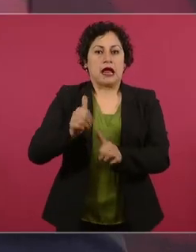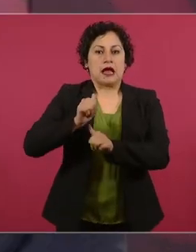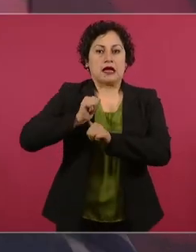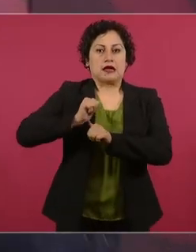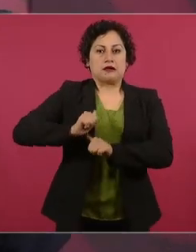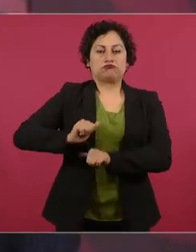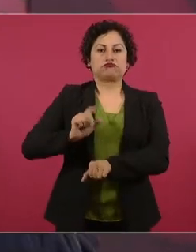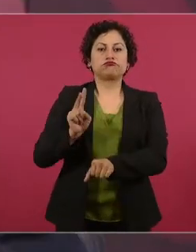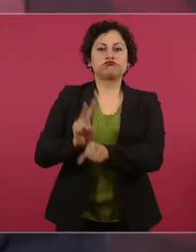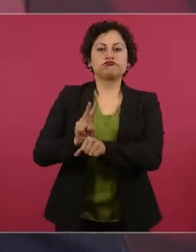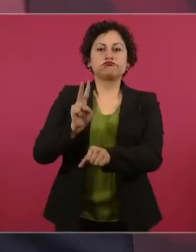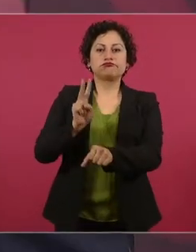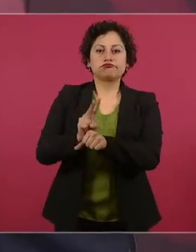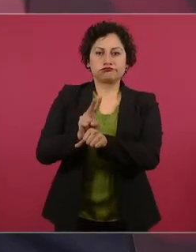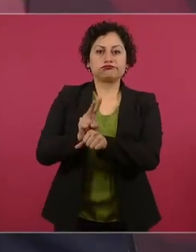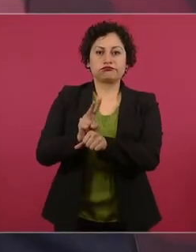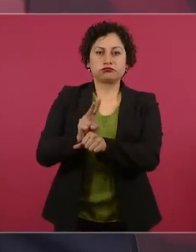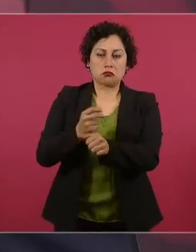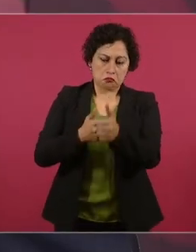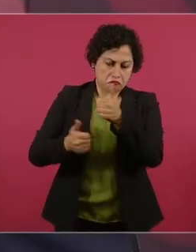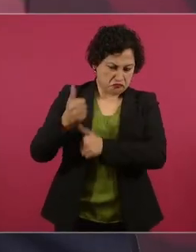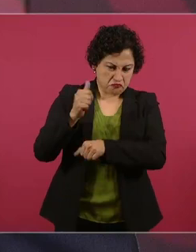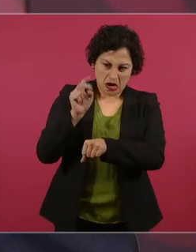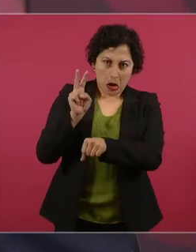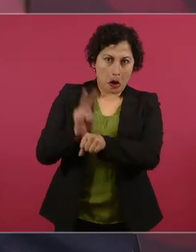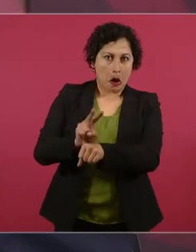o jefe de operaciones,